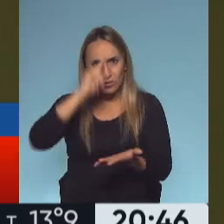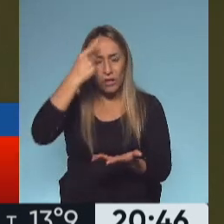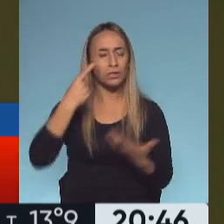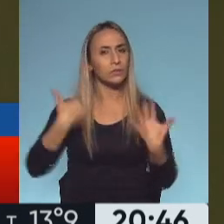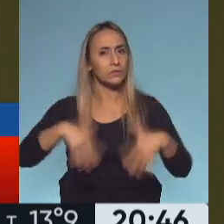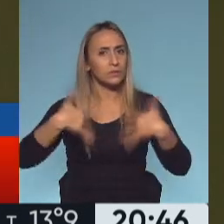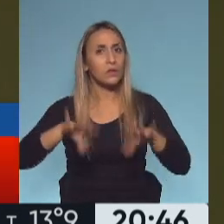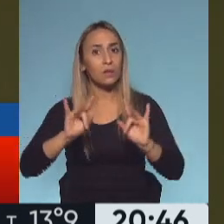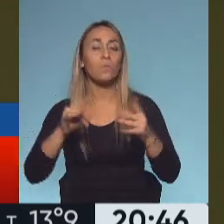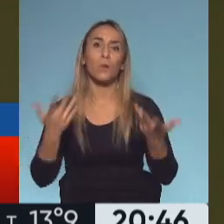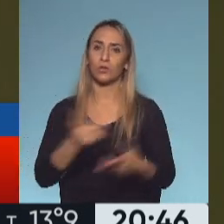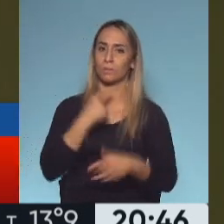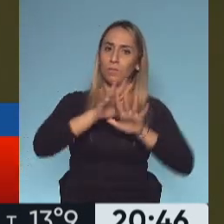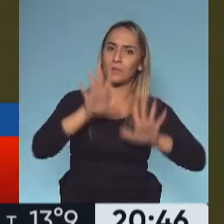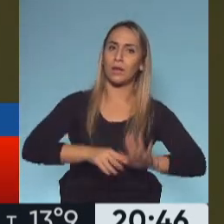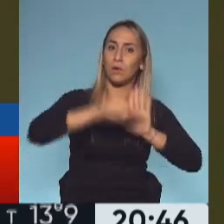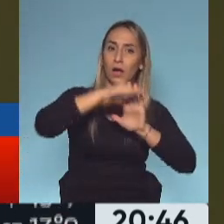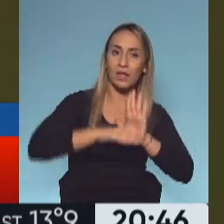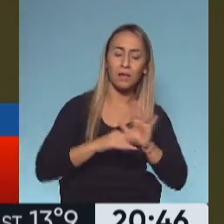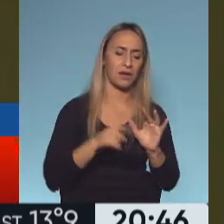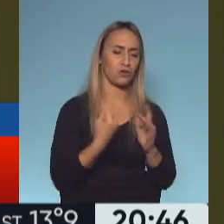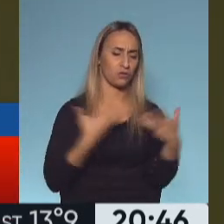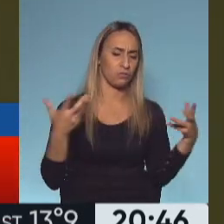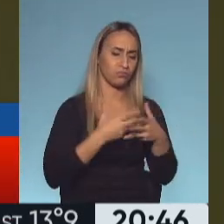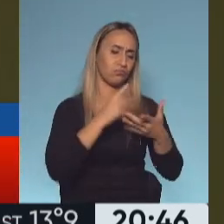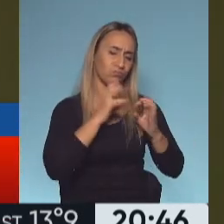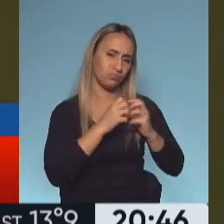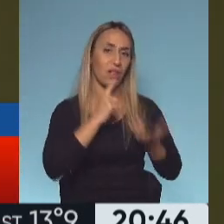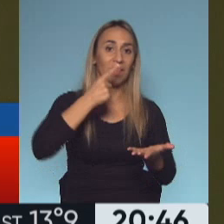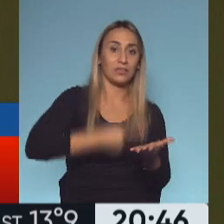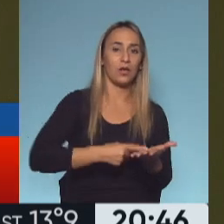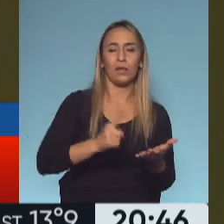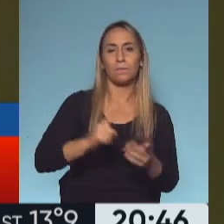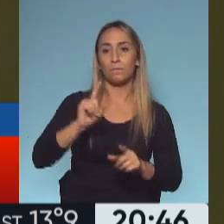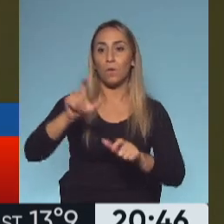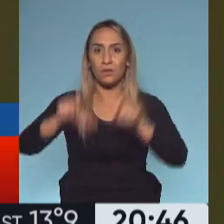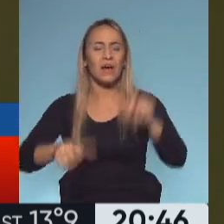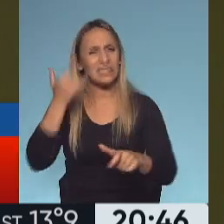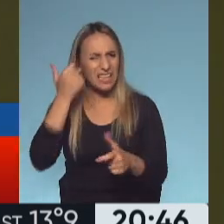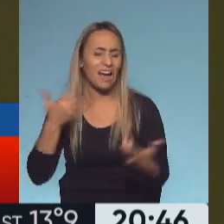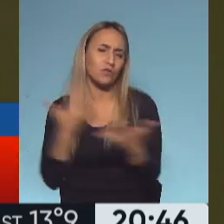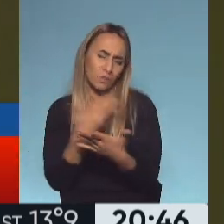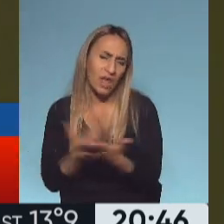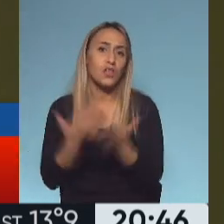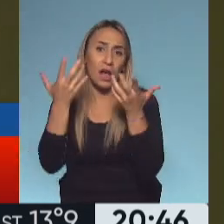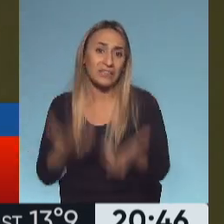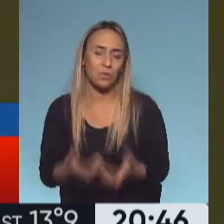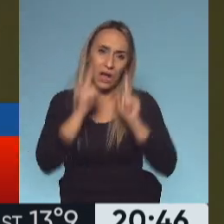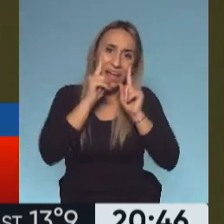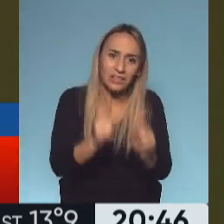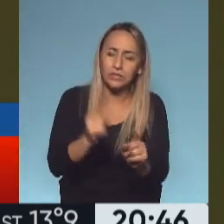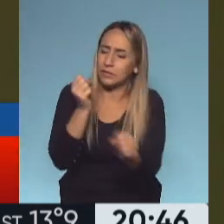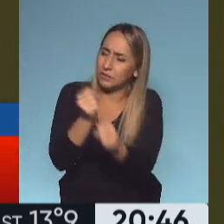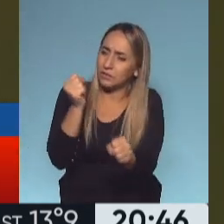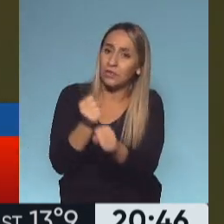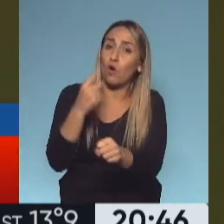colectivas y no las tomen unas pocas personas que están en el frente de la batalla y que ya están, sufriendo, están cansadas desde hace 1 año